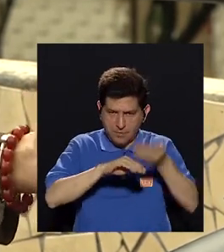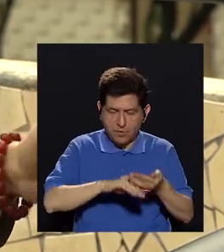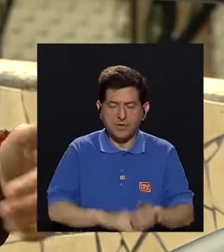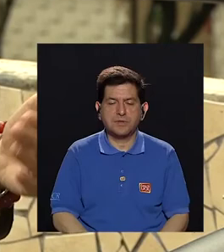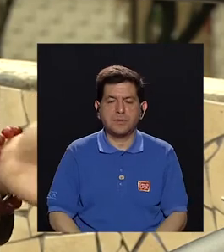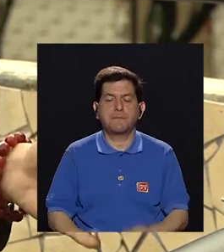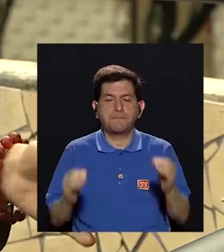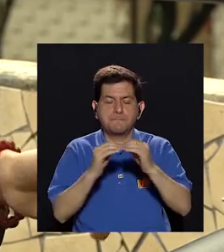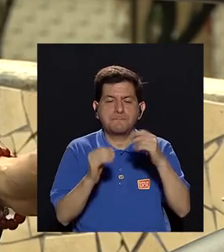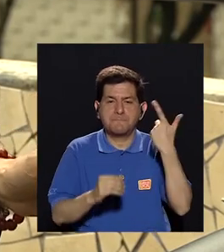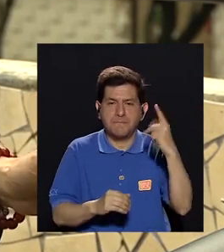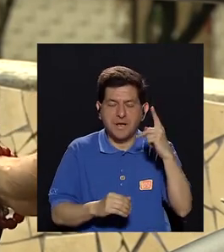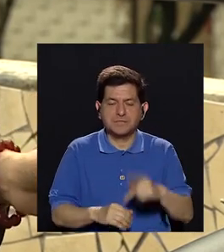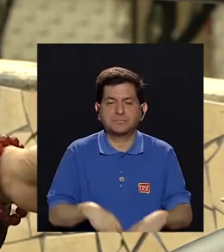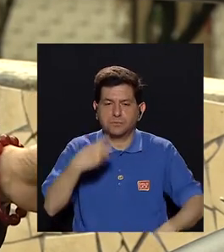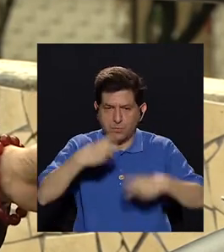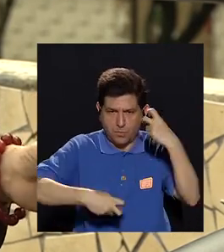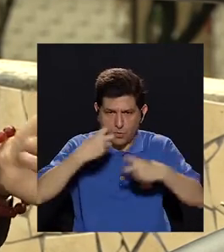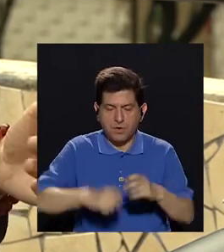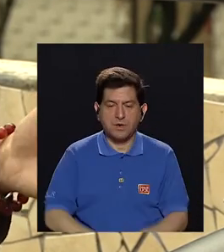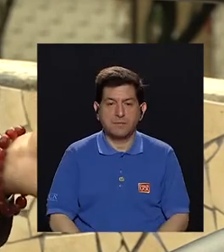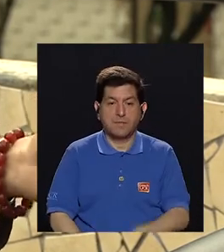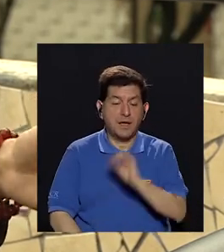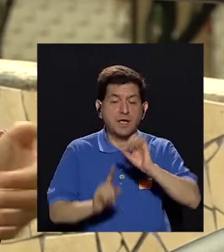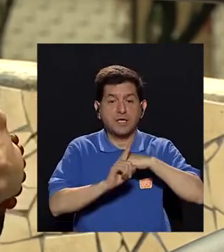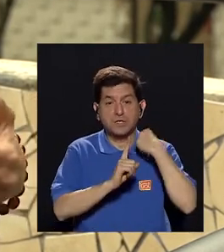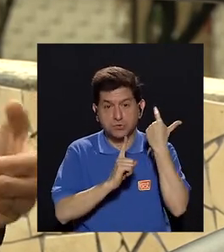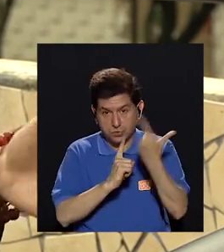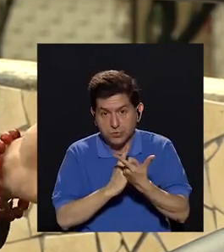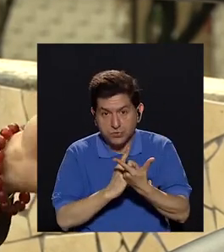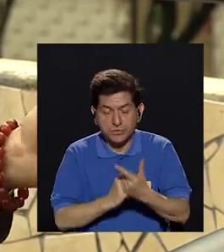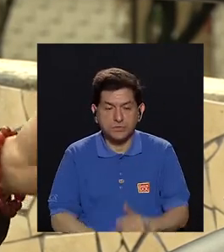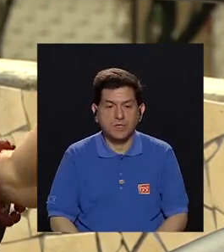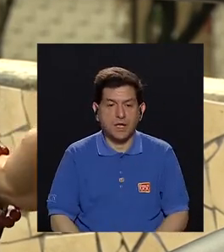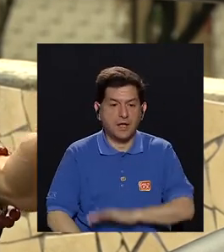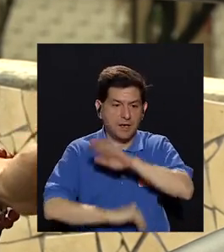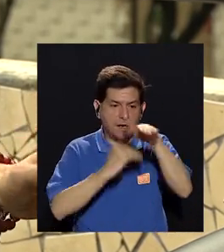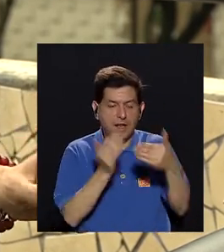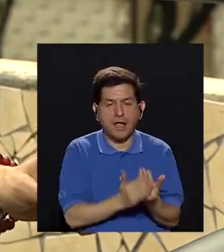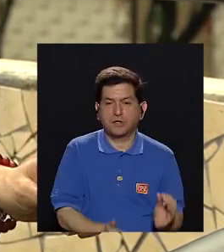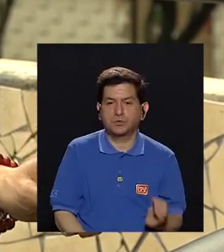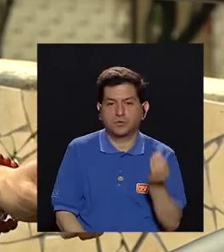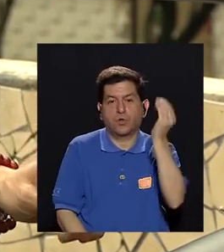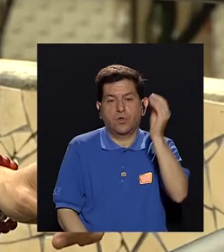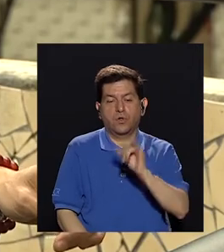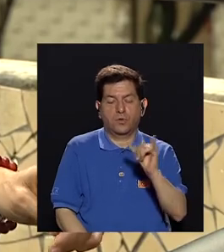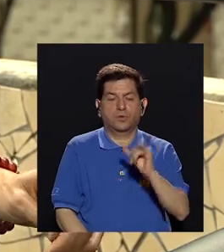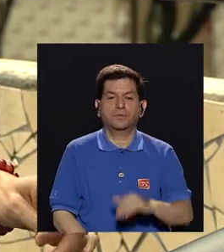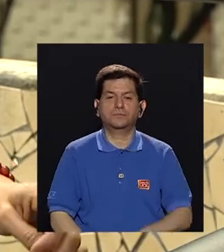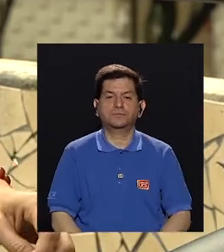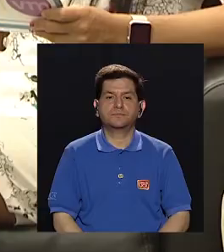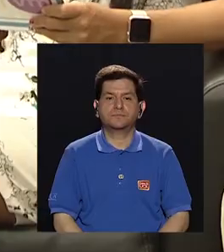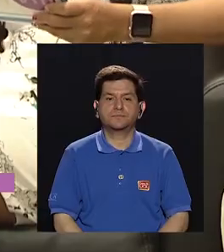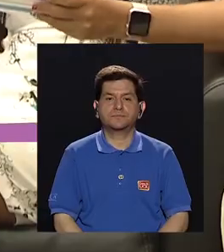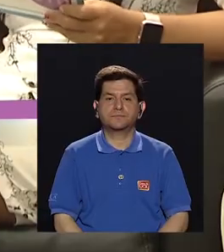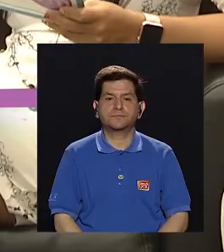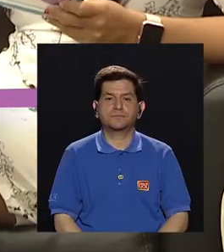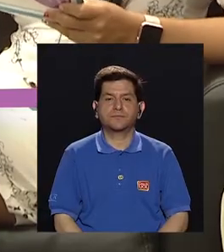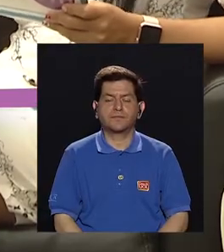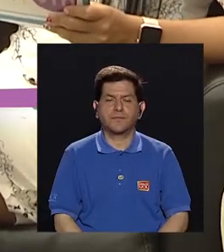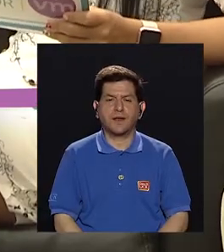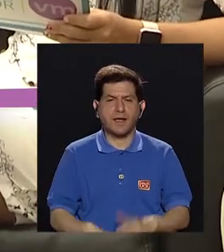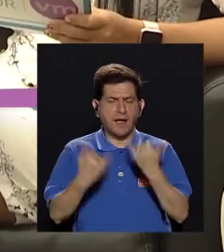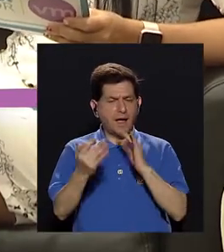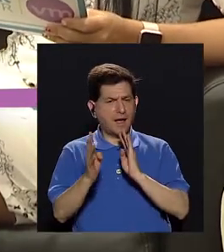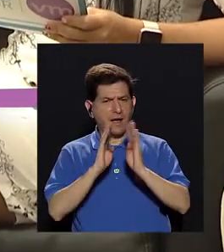del embarazo tiene mayor riesgo de complicaciones. Y en lo social, pues claramente durante toda la adolescencia. Doctora, a ver,